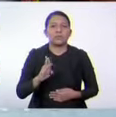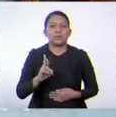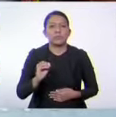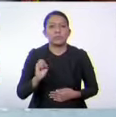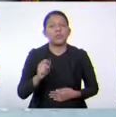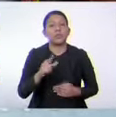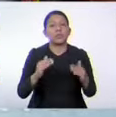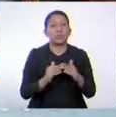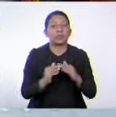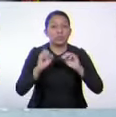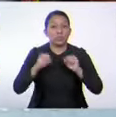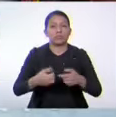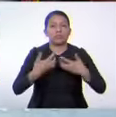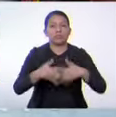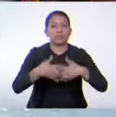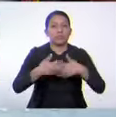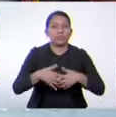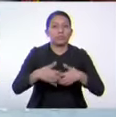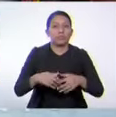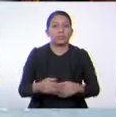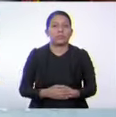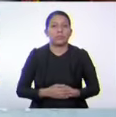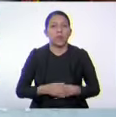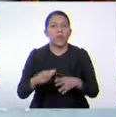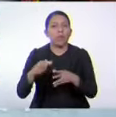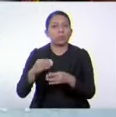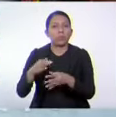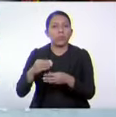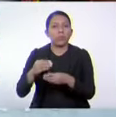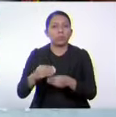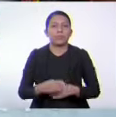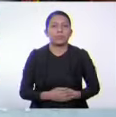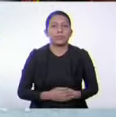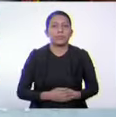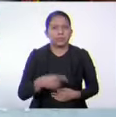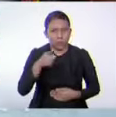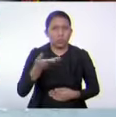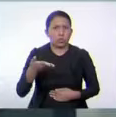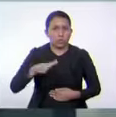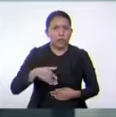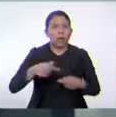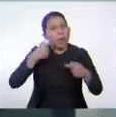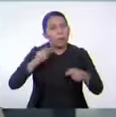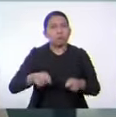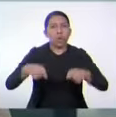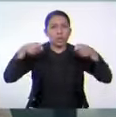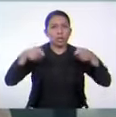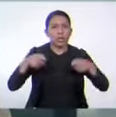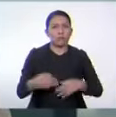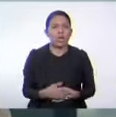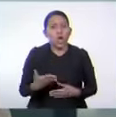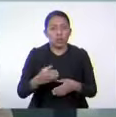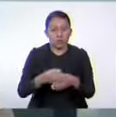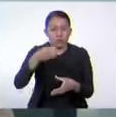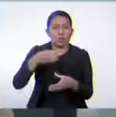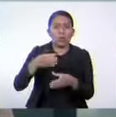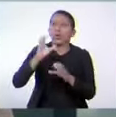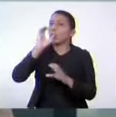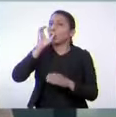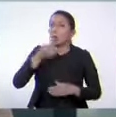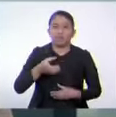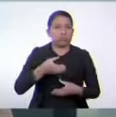podemos fabricar los plásticos. ¿Cuántas veces no utilizas una bolsa o una botella?